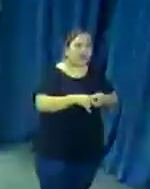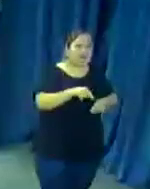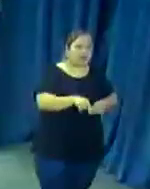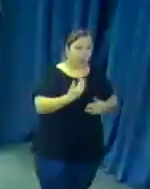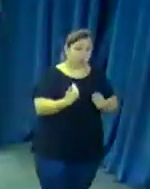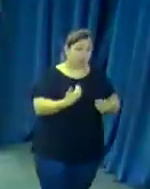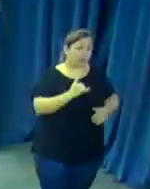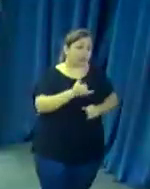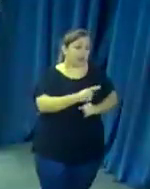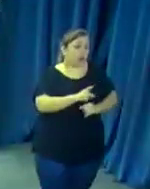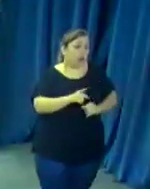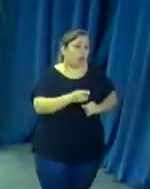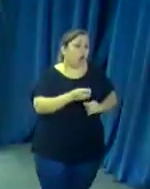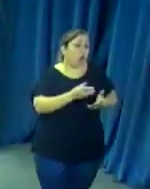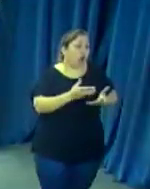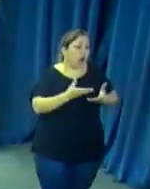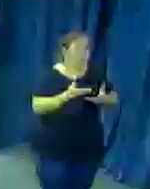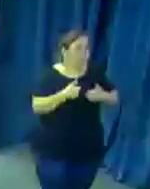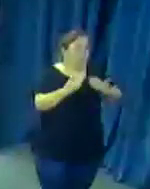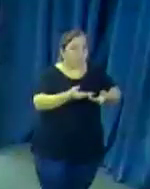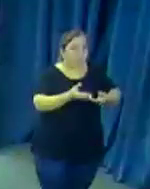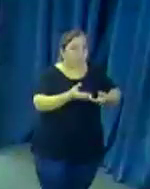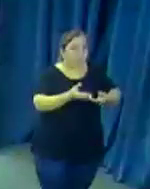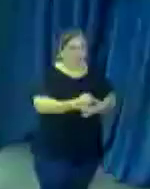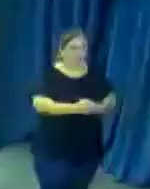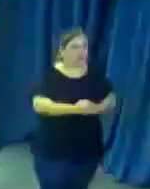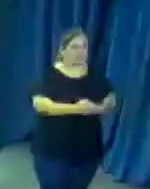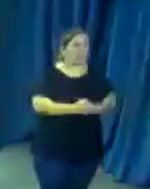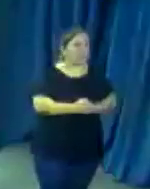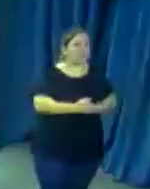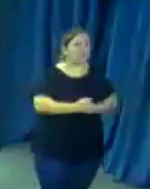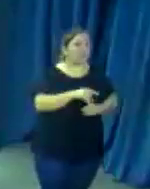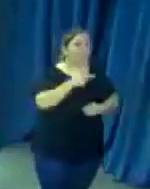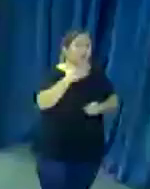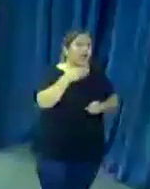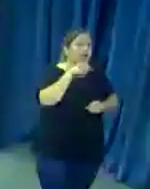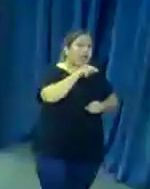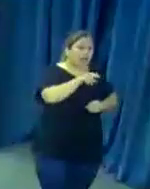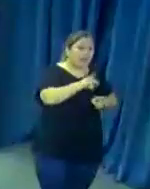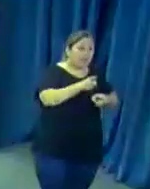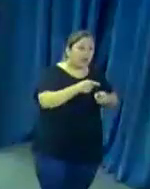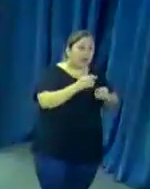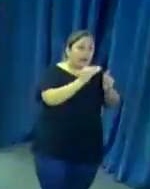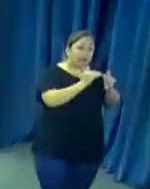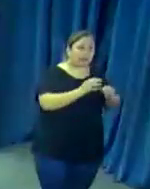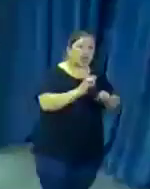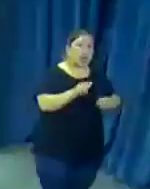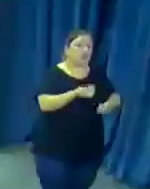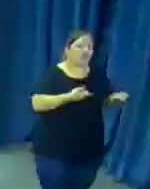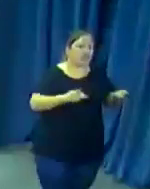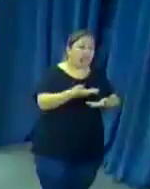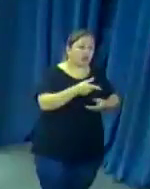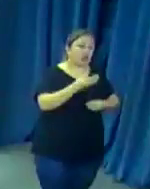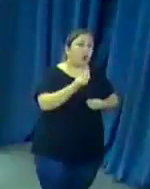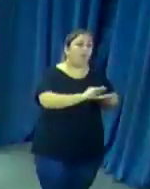pueden o no hacer daño. Me parece que hay una etapa de mucha sociabilización respecto al